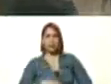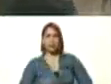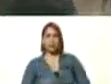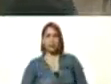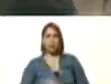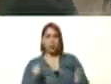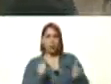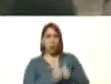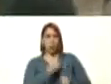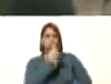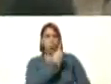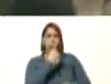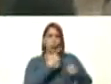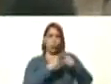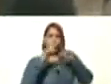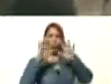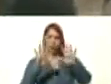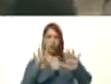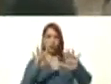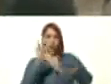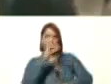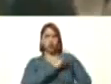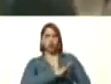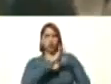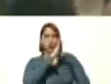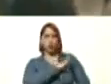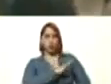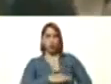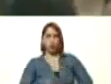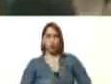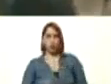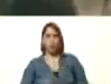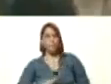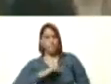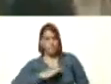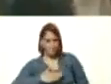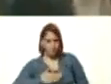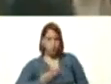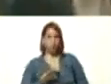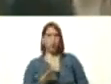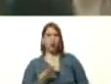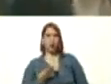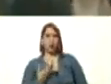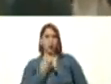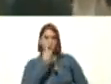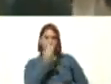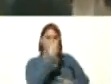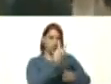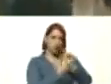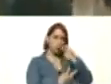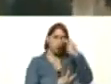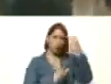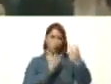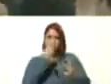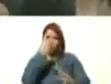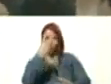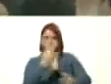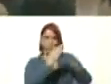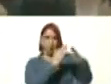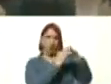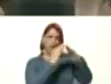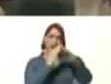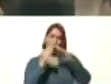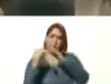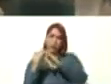el 1x10 social, podemos ir casa a casa